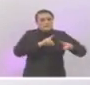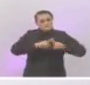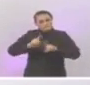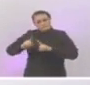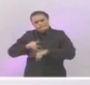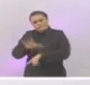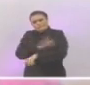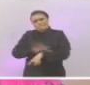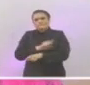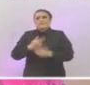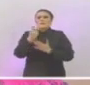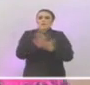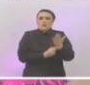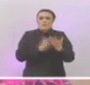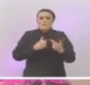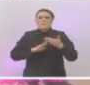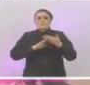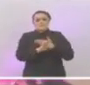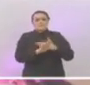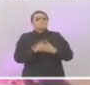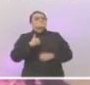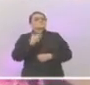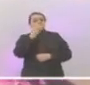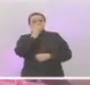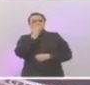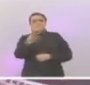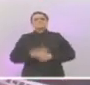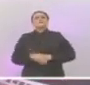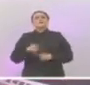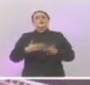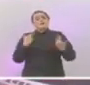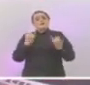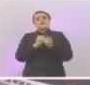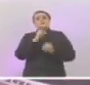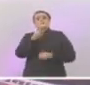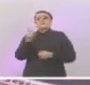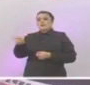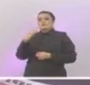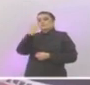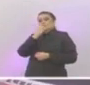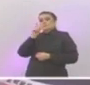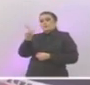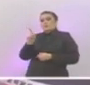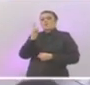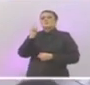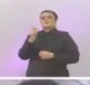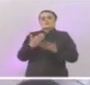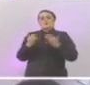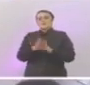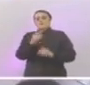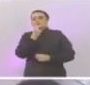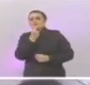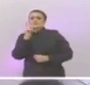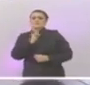esfuerzos. El programa Prevenir Está Chido, ahora que está también en tu escuela, que orienta a